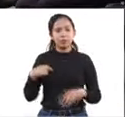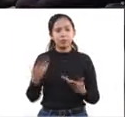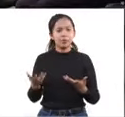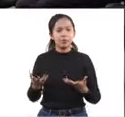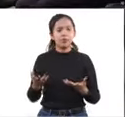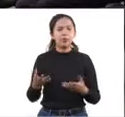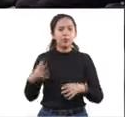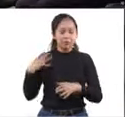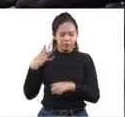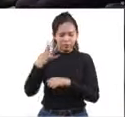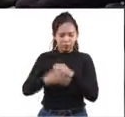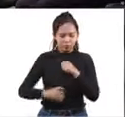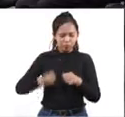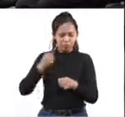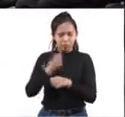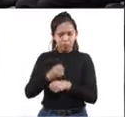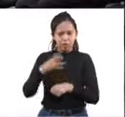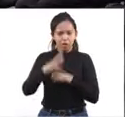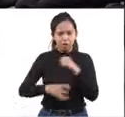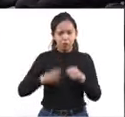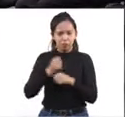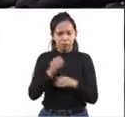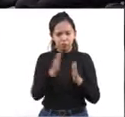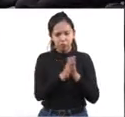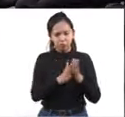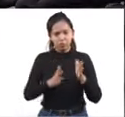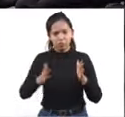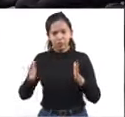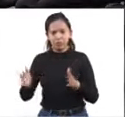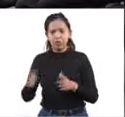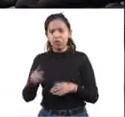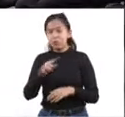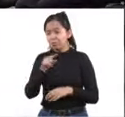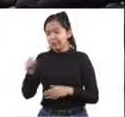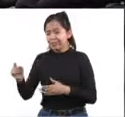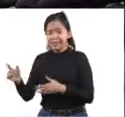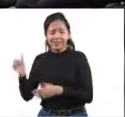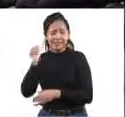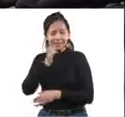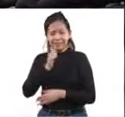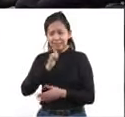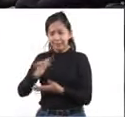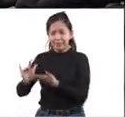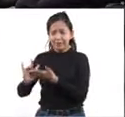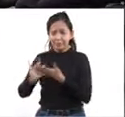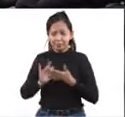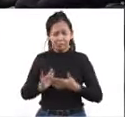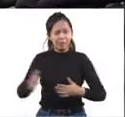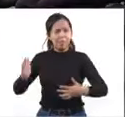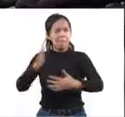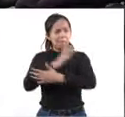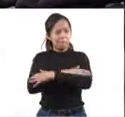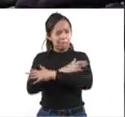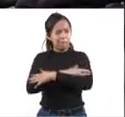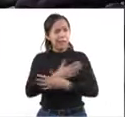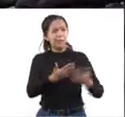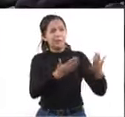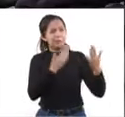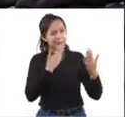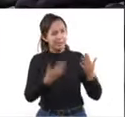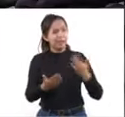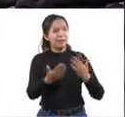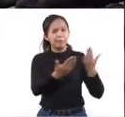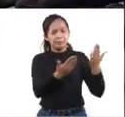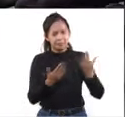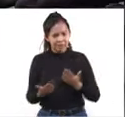estas décadas de lucha con este abrazo que nos están dando ustedes, este